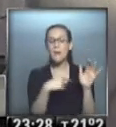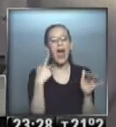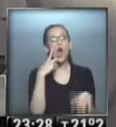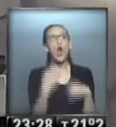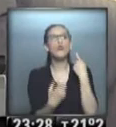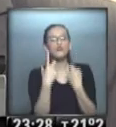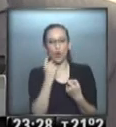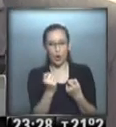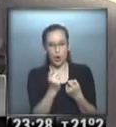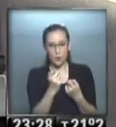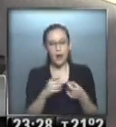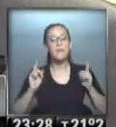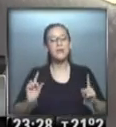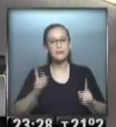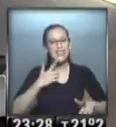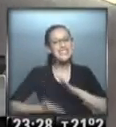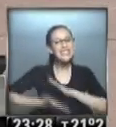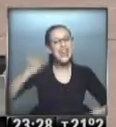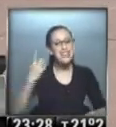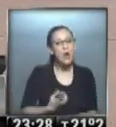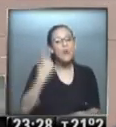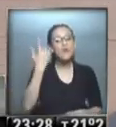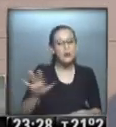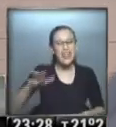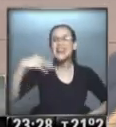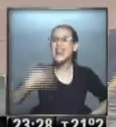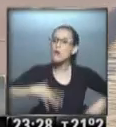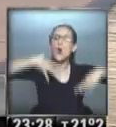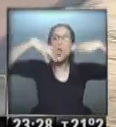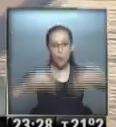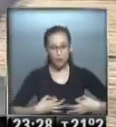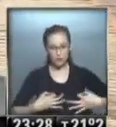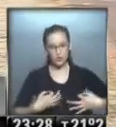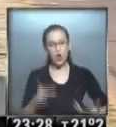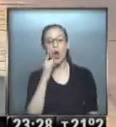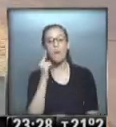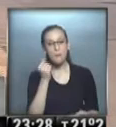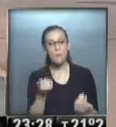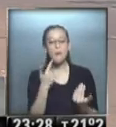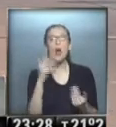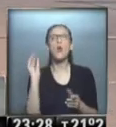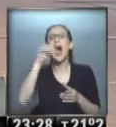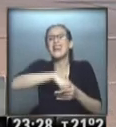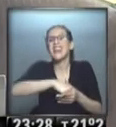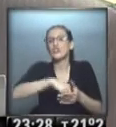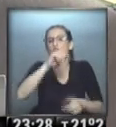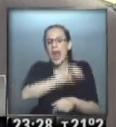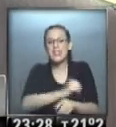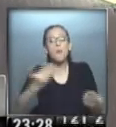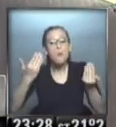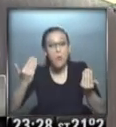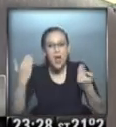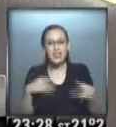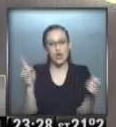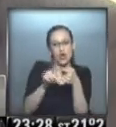que efectivamente la salida transitoria cumpla con el espíritu de la ley, que aquel que tiene la oportunidad de transitoriamente tener contacto